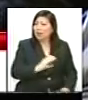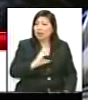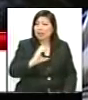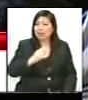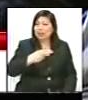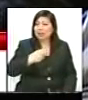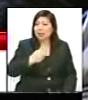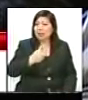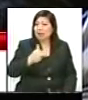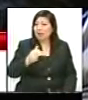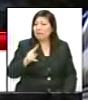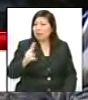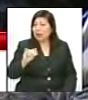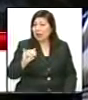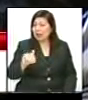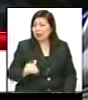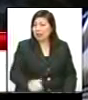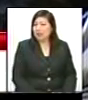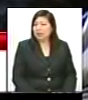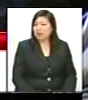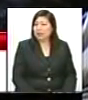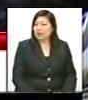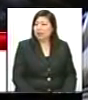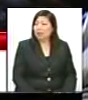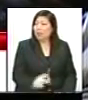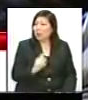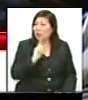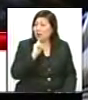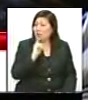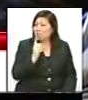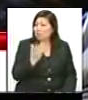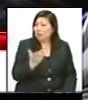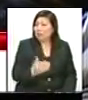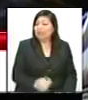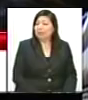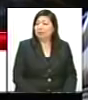Chávarri. Las invitaciones del presidente no son por